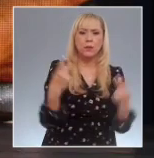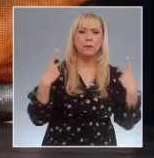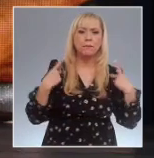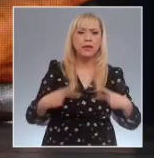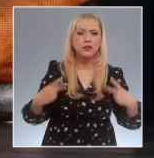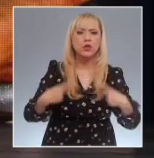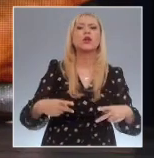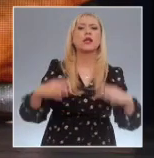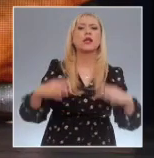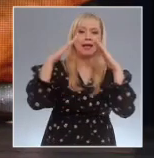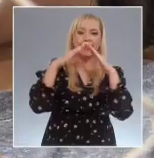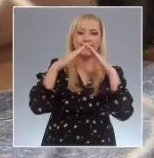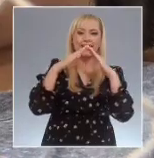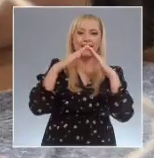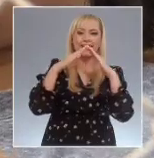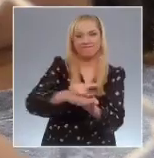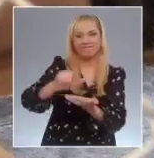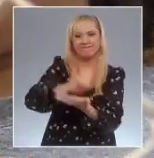trabajadoras del hogar.